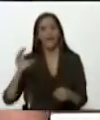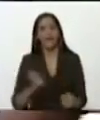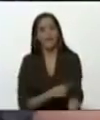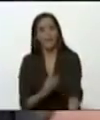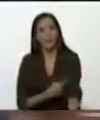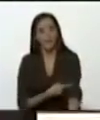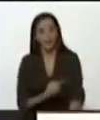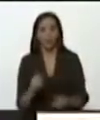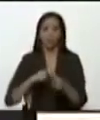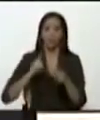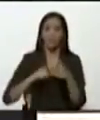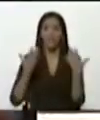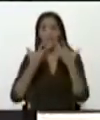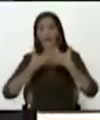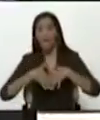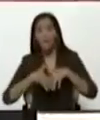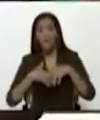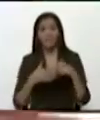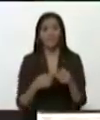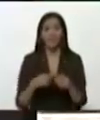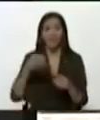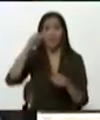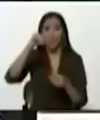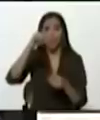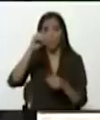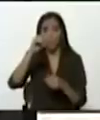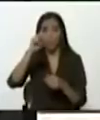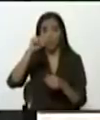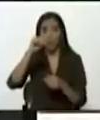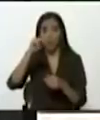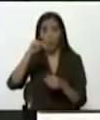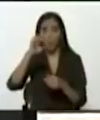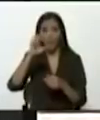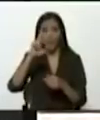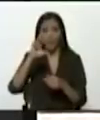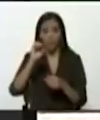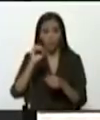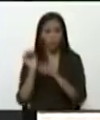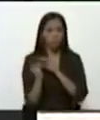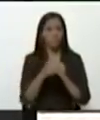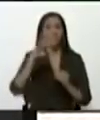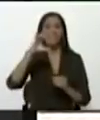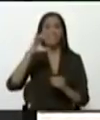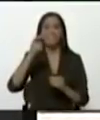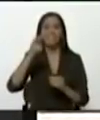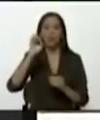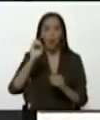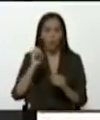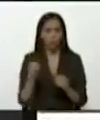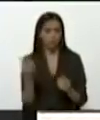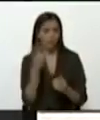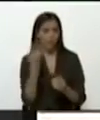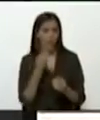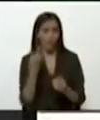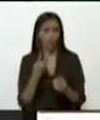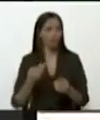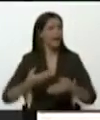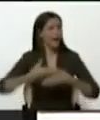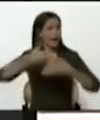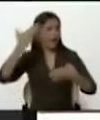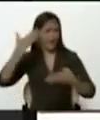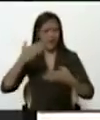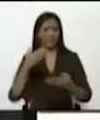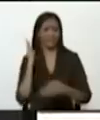las empresas Monómeros y Cisco, entonces les quitaron todas las sanciones. Sanciones unilaterales que la ha venido desarrollando